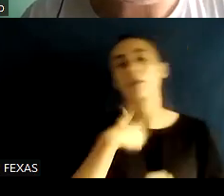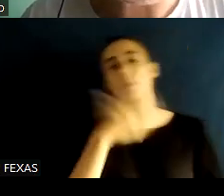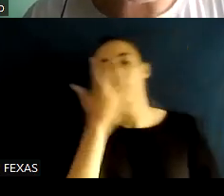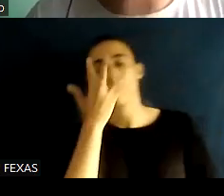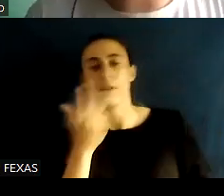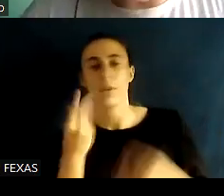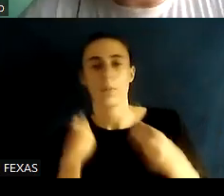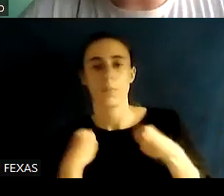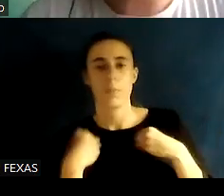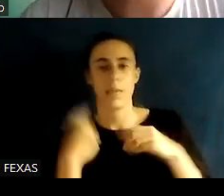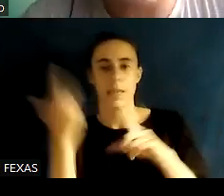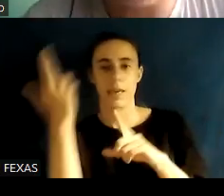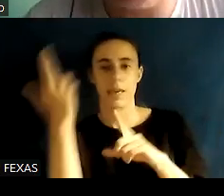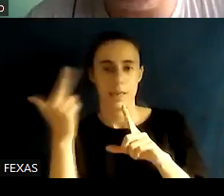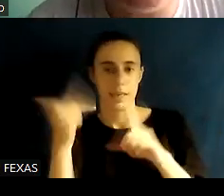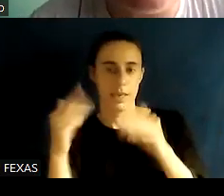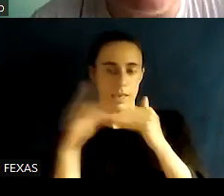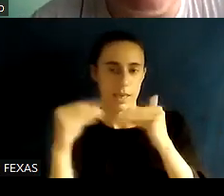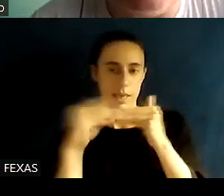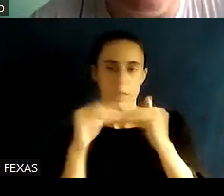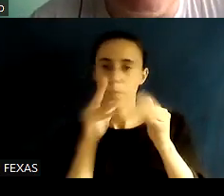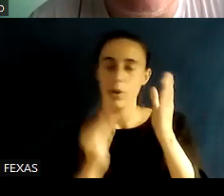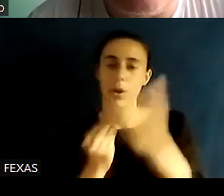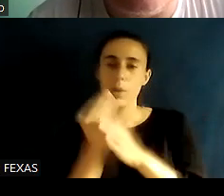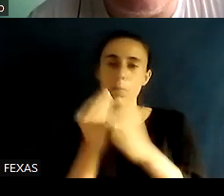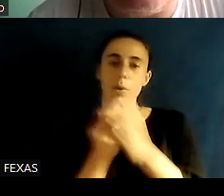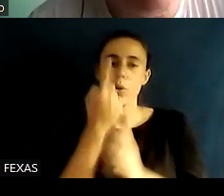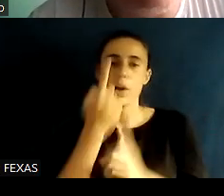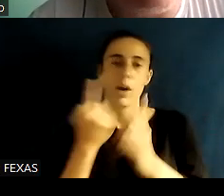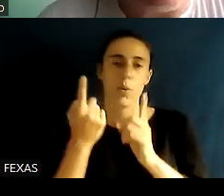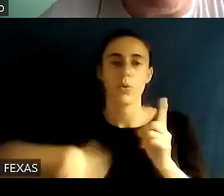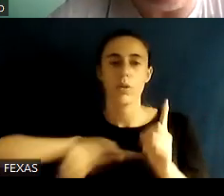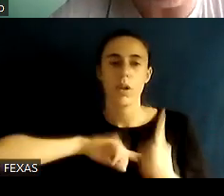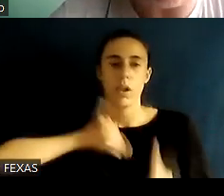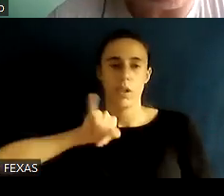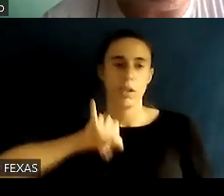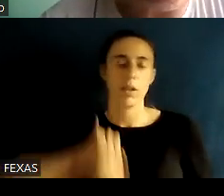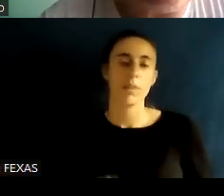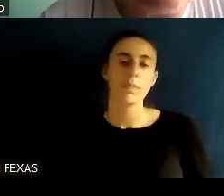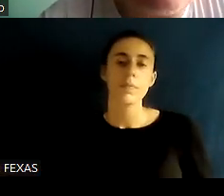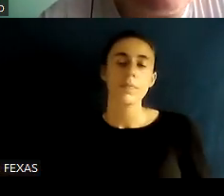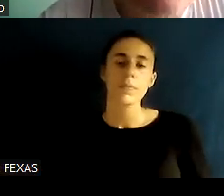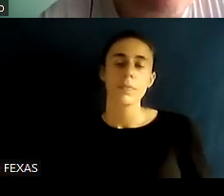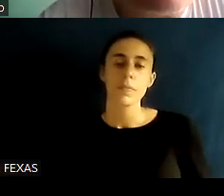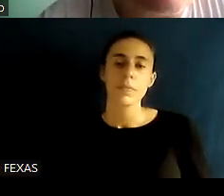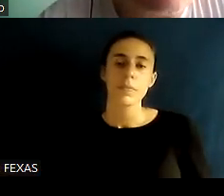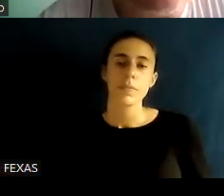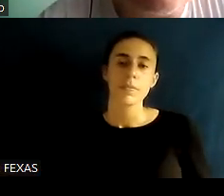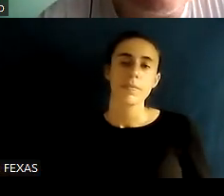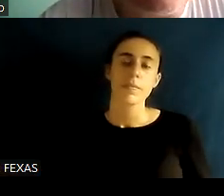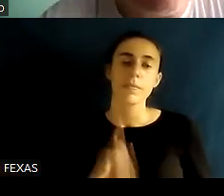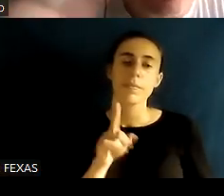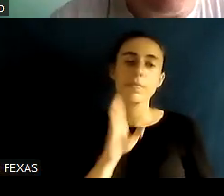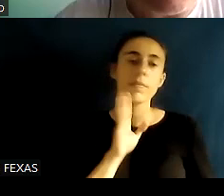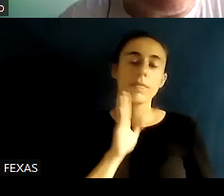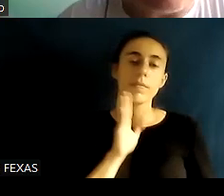de nuestros clientes con algunos de los productos que tenemos. Aquí tenéis el eje que comentábamos,